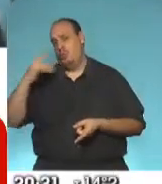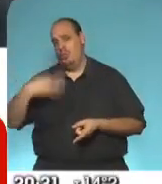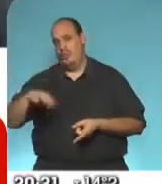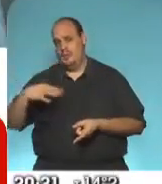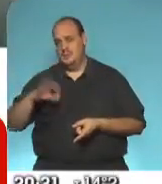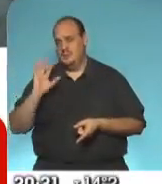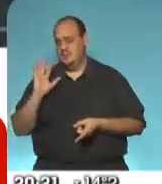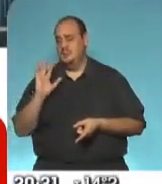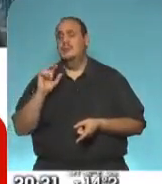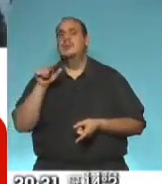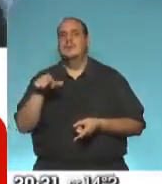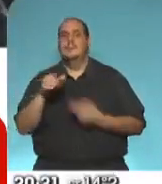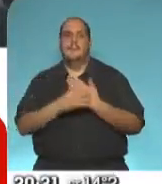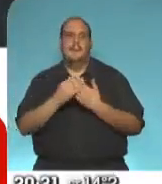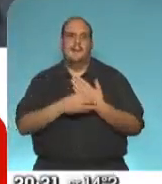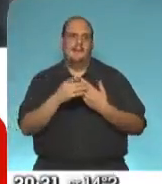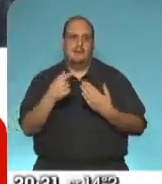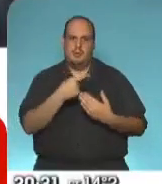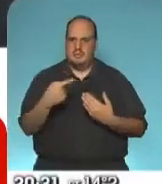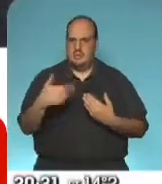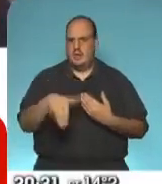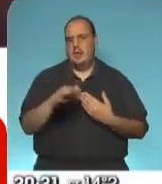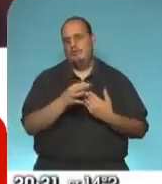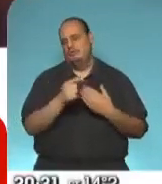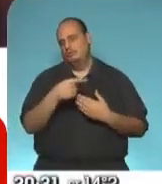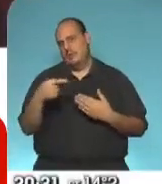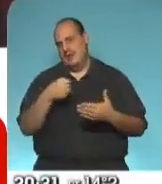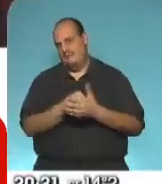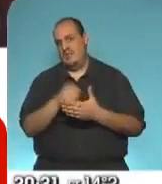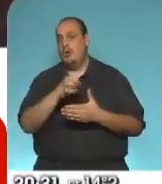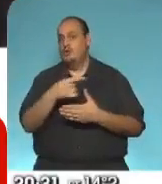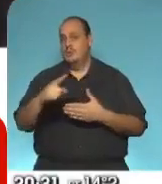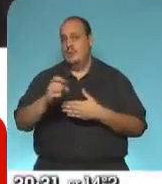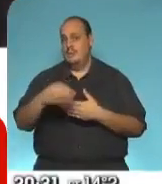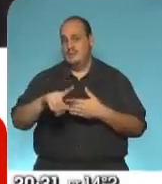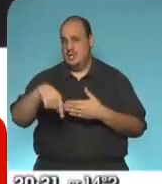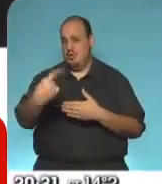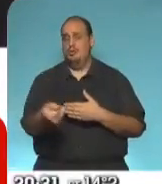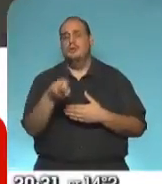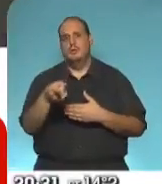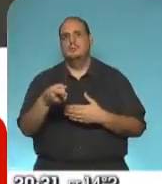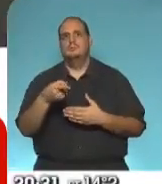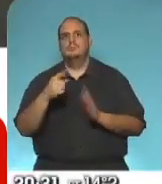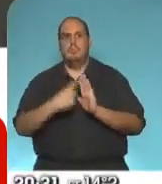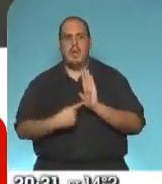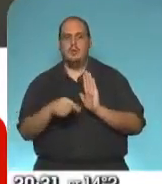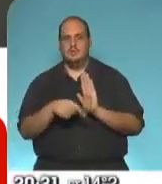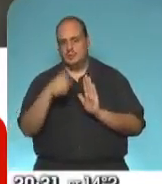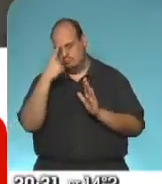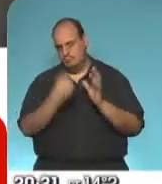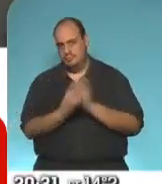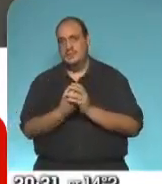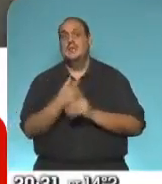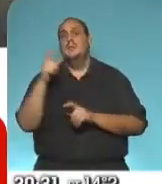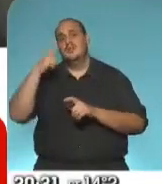tienen que tomar sus ministros, esta semana, o a fin de esta semana, o inicio de la otra, establecerá pautas para que los más de